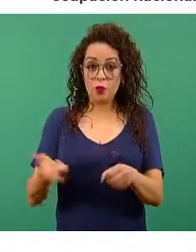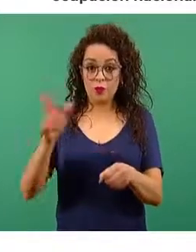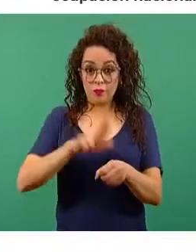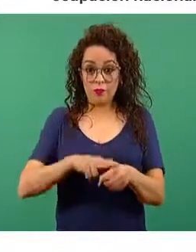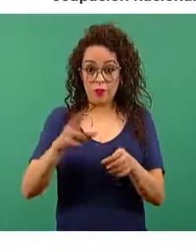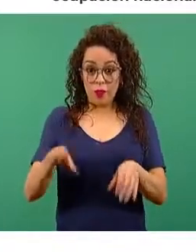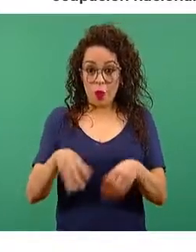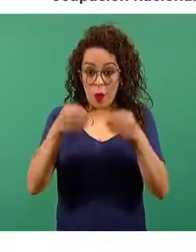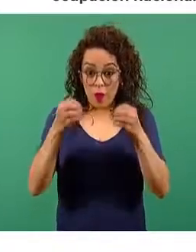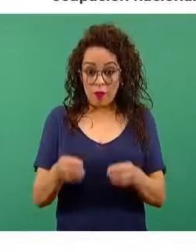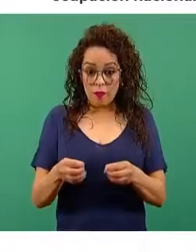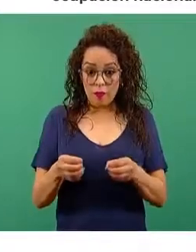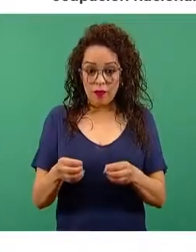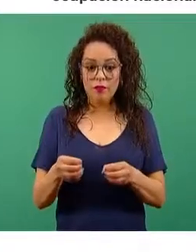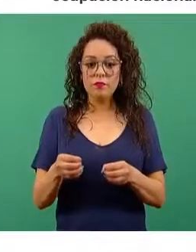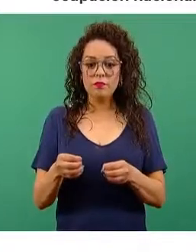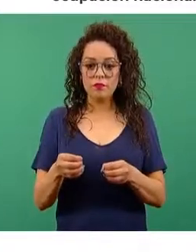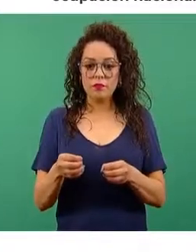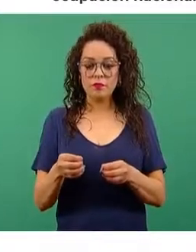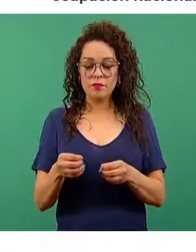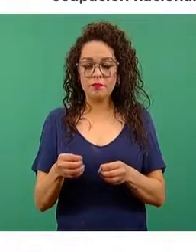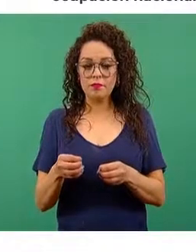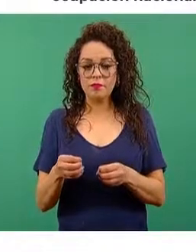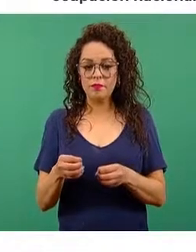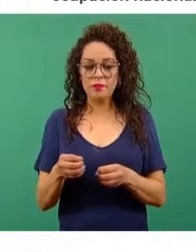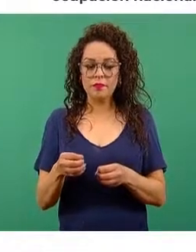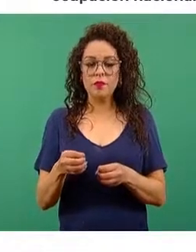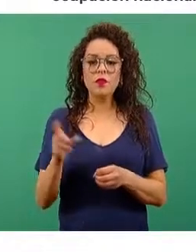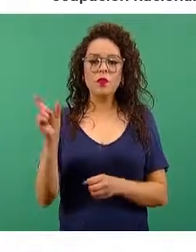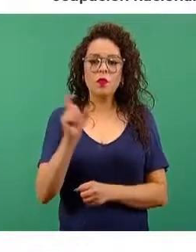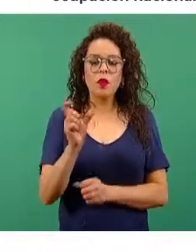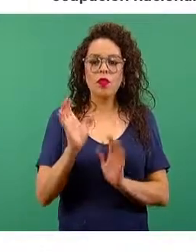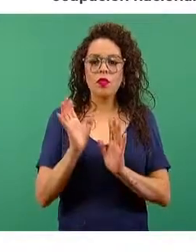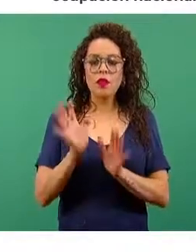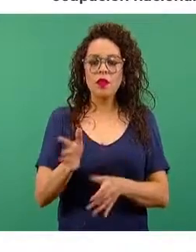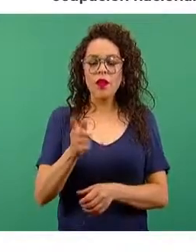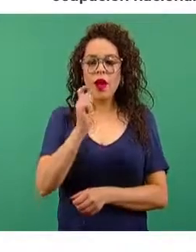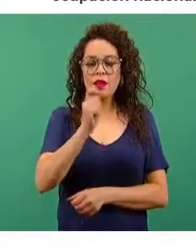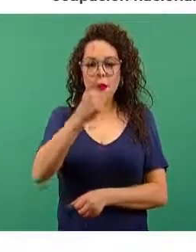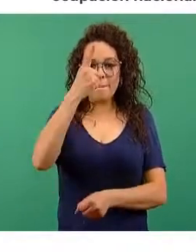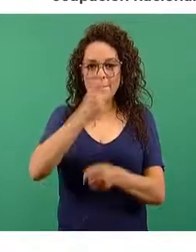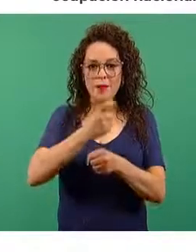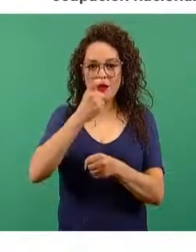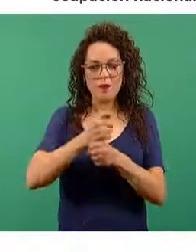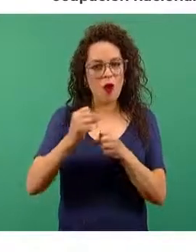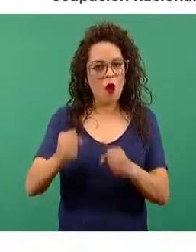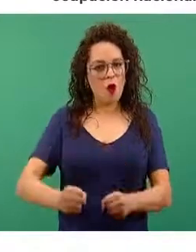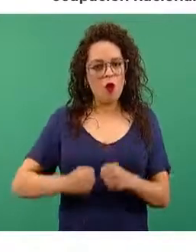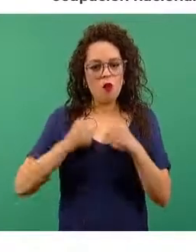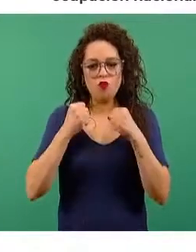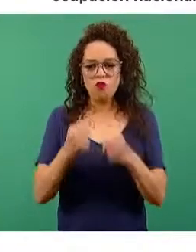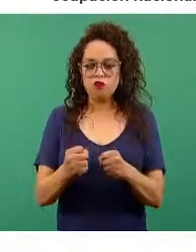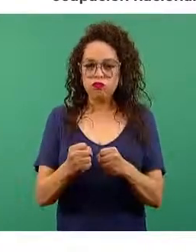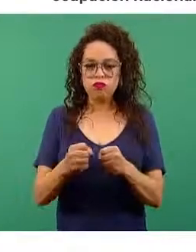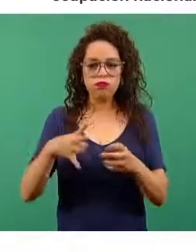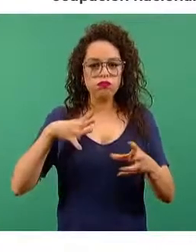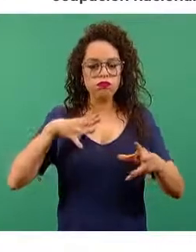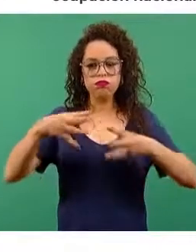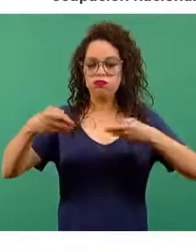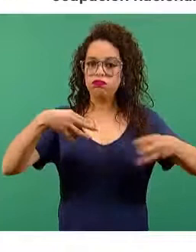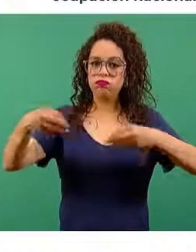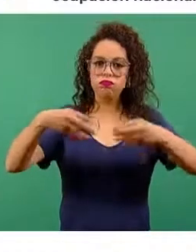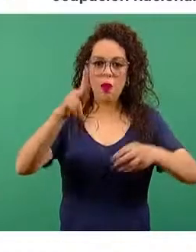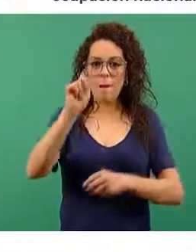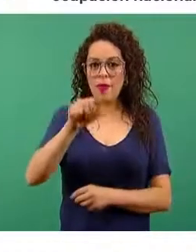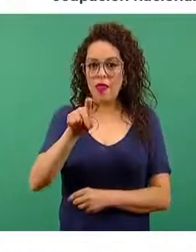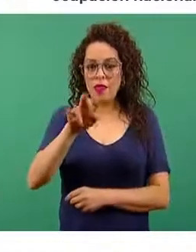hospitalaria de cuando estaba concluyendo la primera ola, esta primera ola de la pandemia